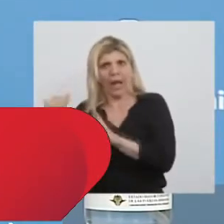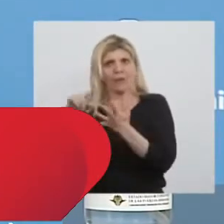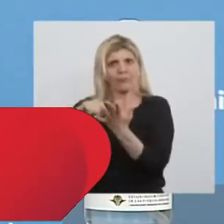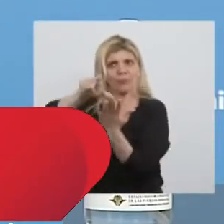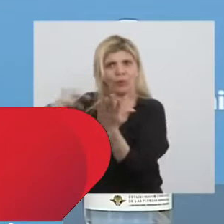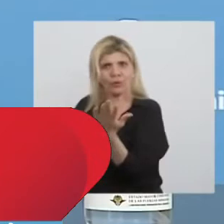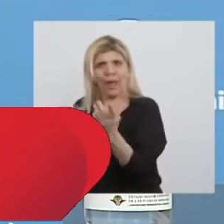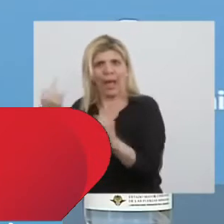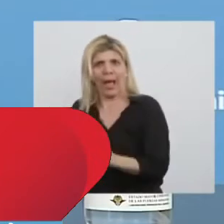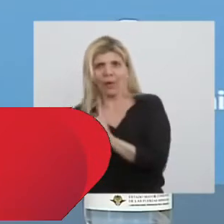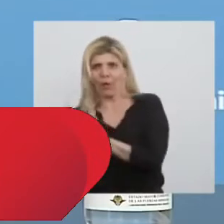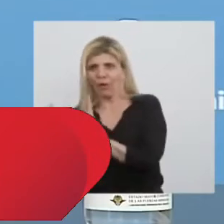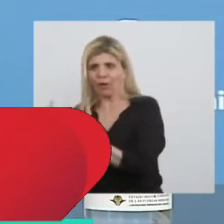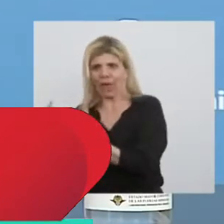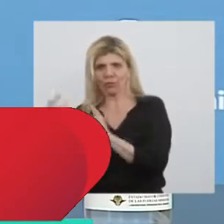de Buenos Aires.